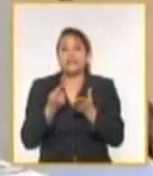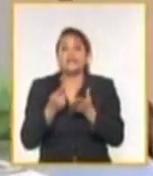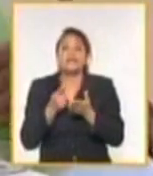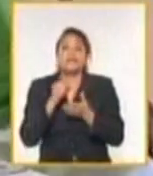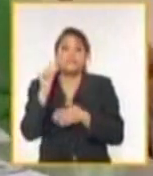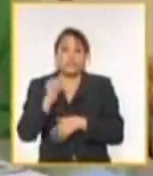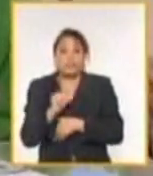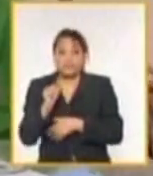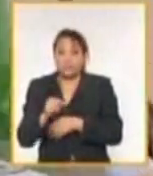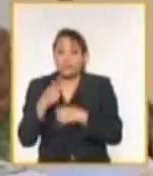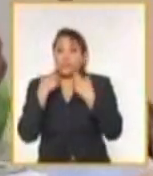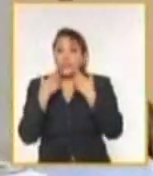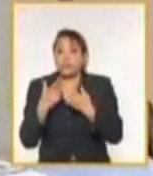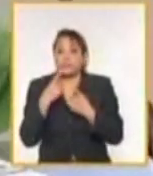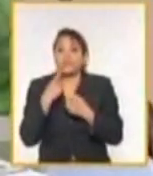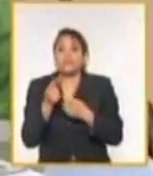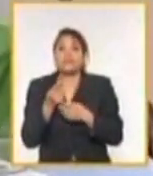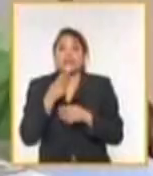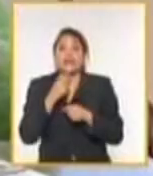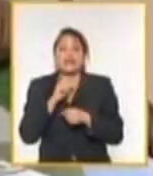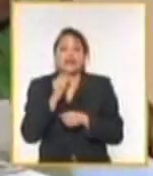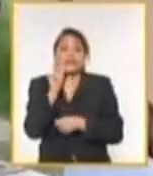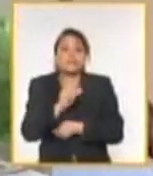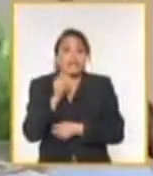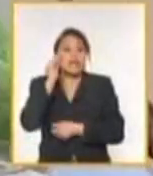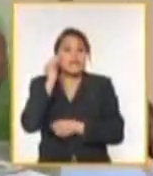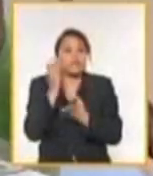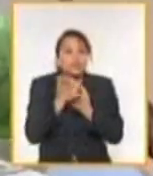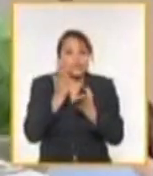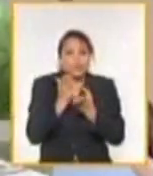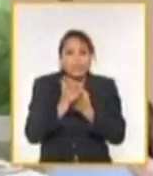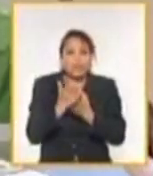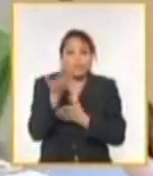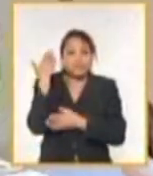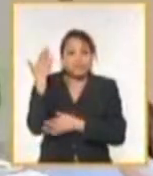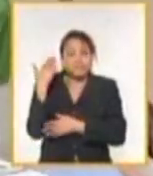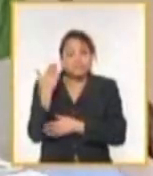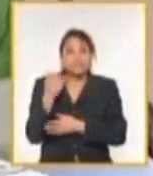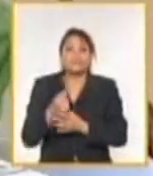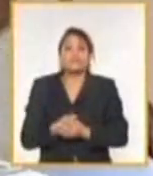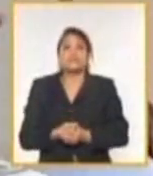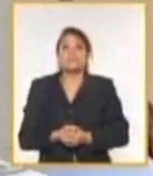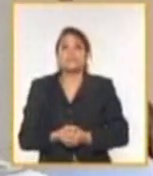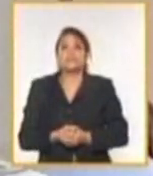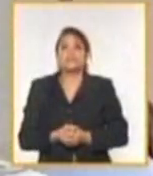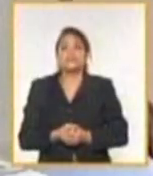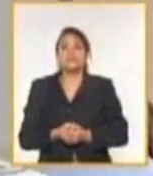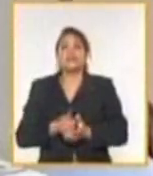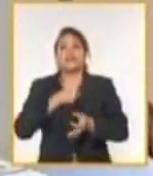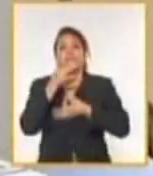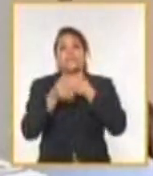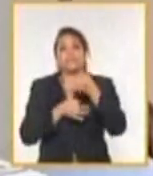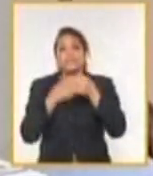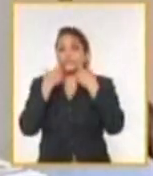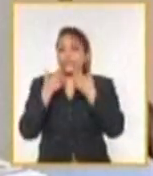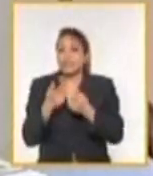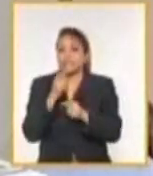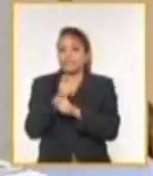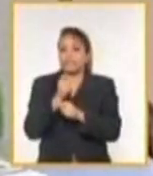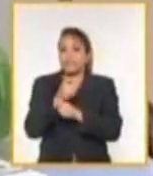a esos precursores, de volver sobre el pensamiento emancipador, descolonizador. Ahí